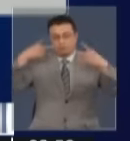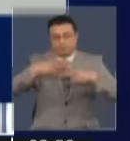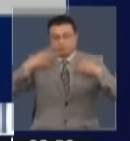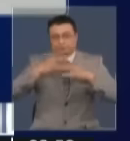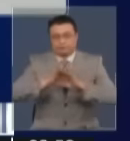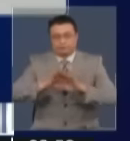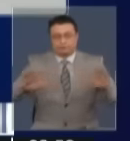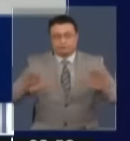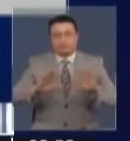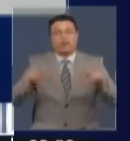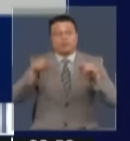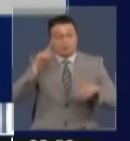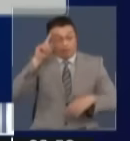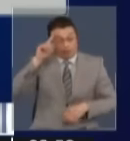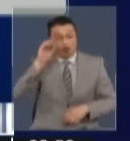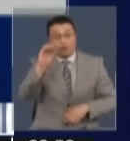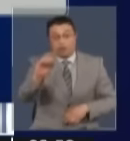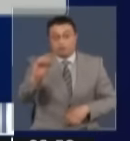Ya, les recordamos.